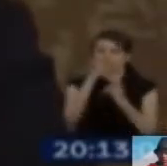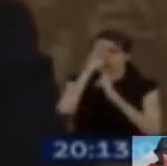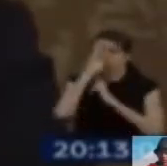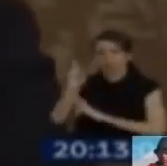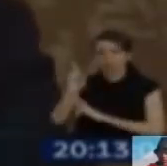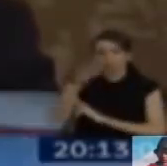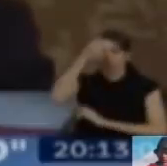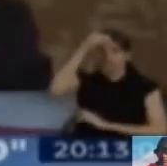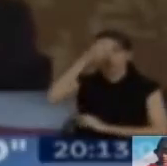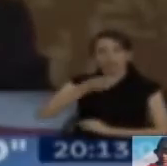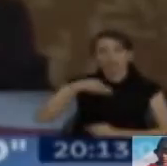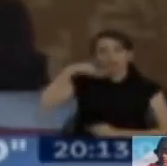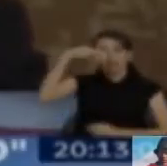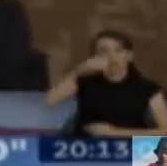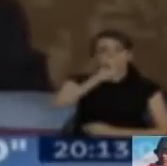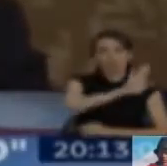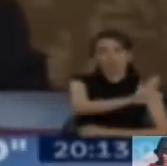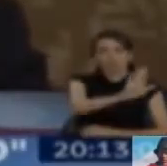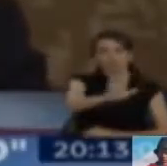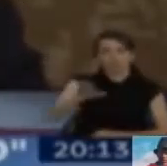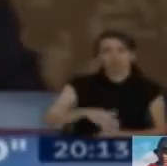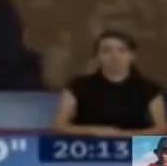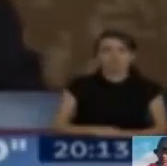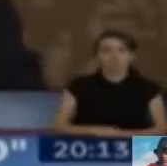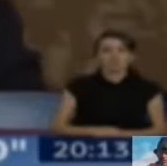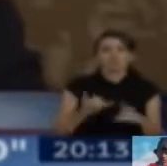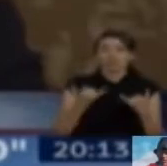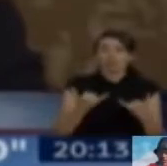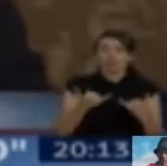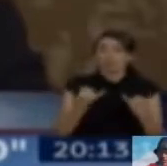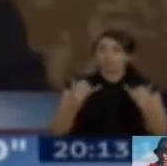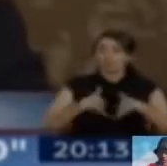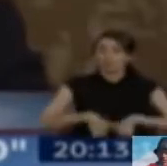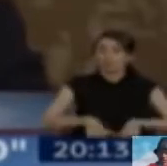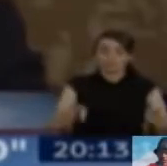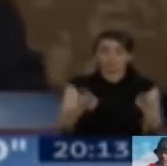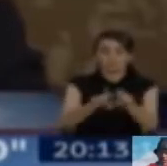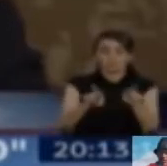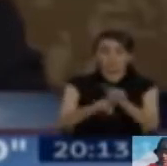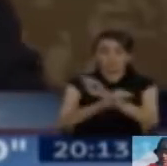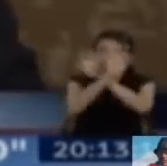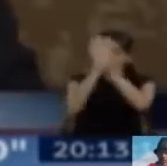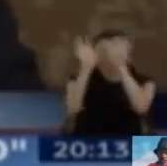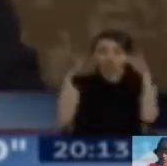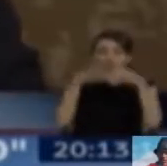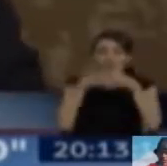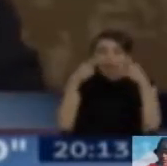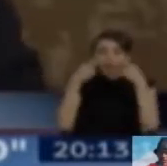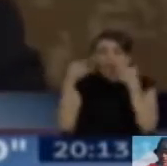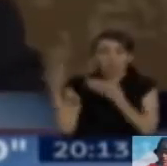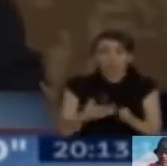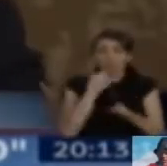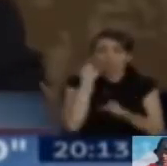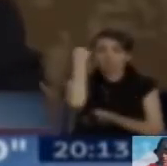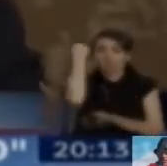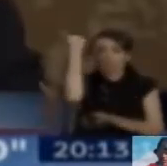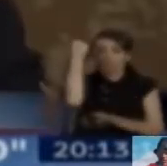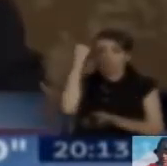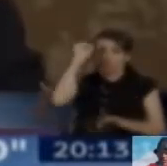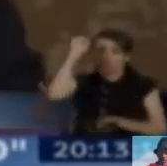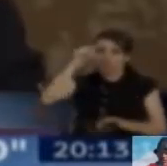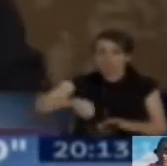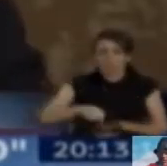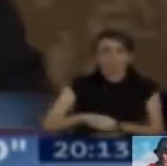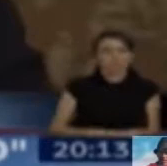y a honrar la voz de nuestro pueblo, a ser consecuentes con esta clara y contundente victoria que ha tenido el